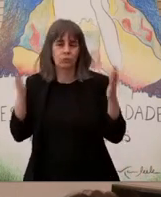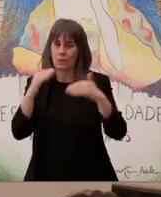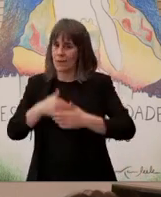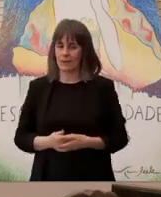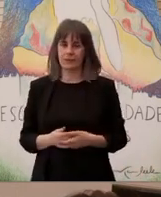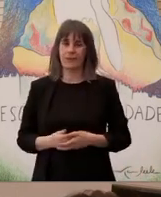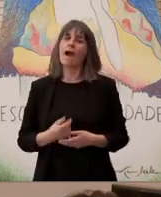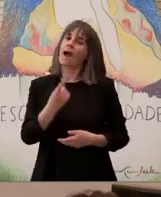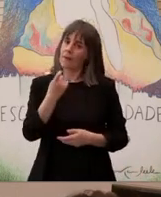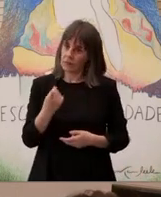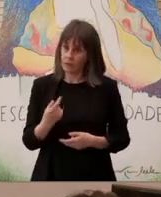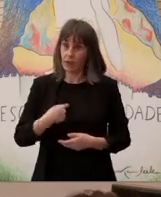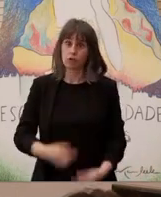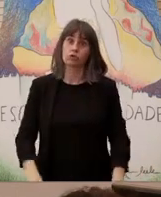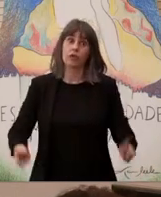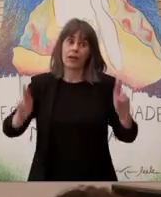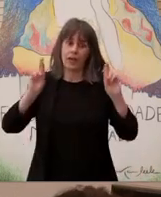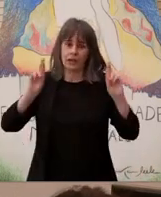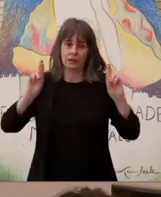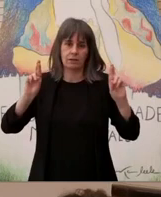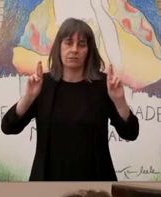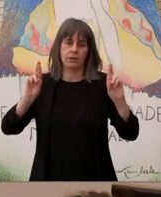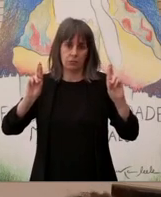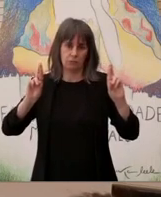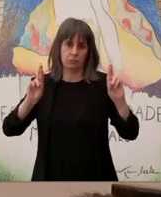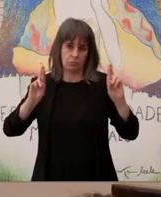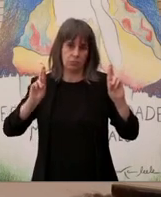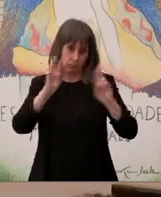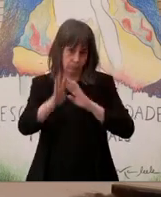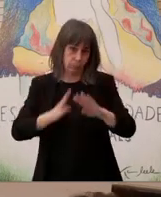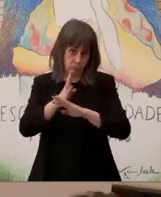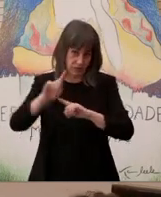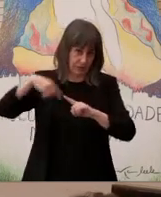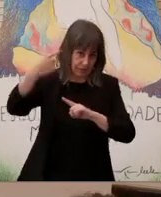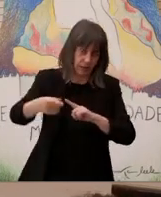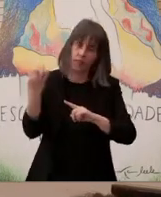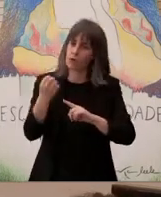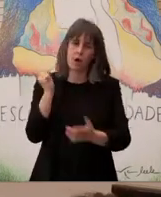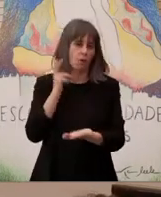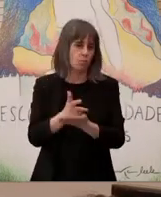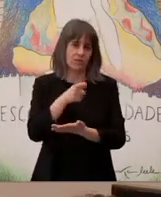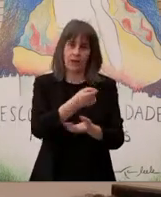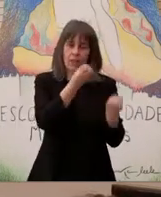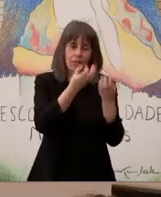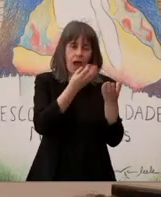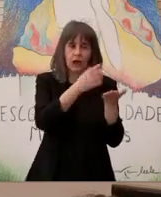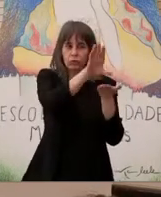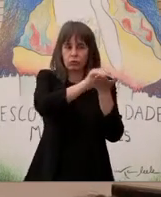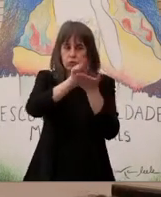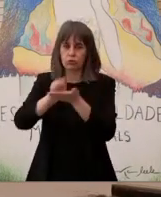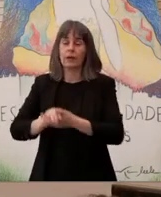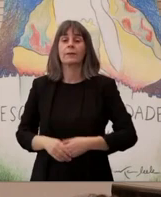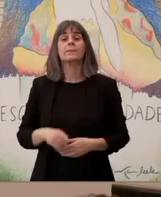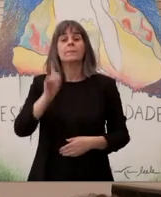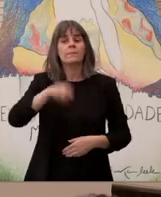y agarro que así se pueda hacer en nos Linderos mandatos que aposten por eso y formación y con estos